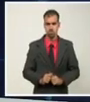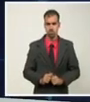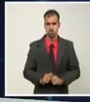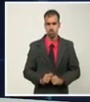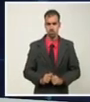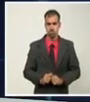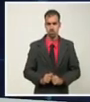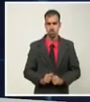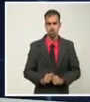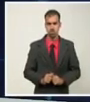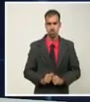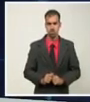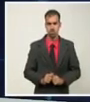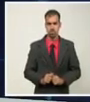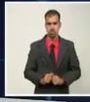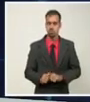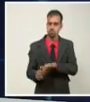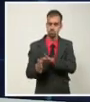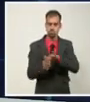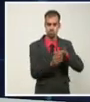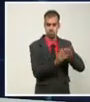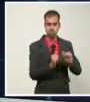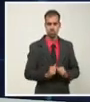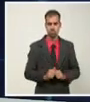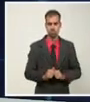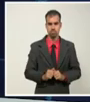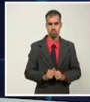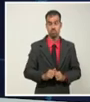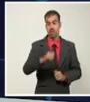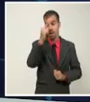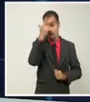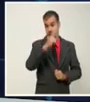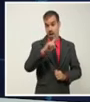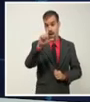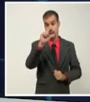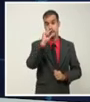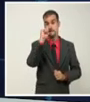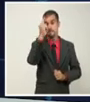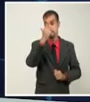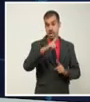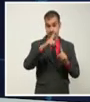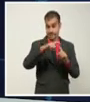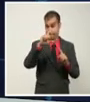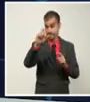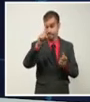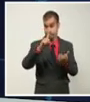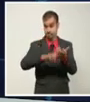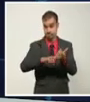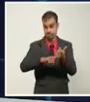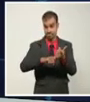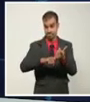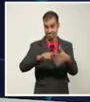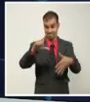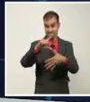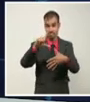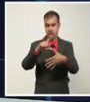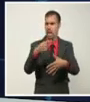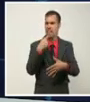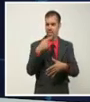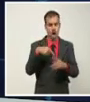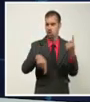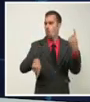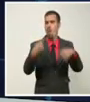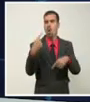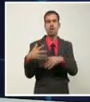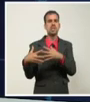La Alianza Bolivariana para los Pueblos de Nuestra América, Tratado de Comercio de los Pueblos, ALBA-TCP, también condenó la decisión de Estados Unidos de